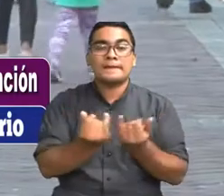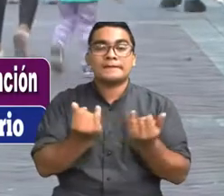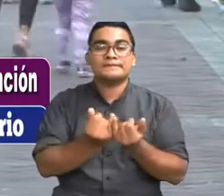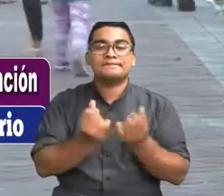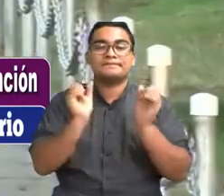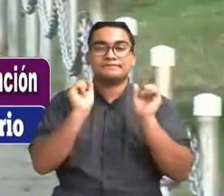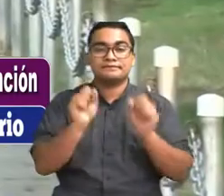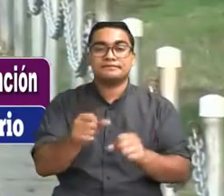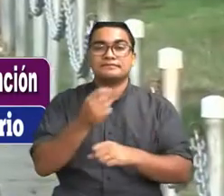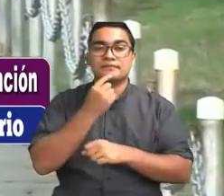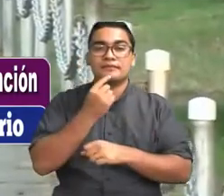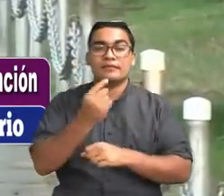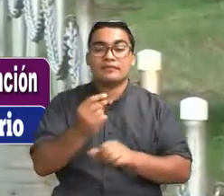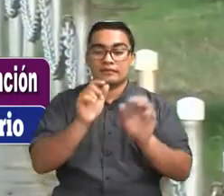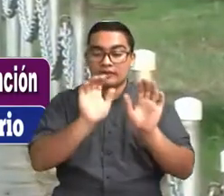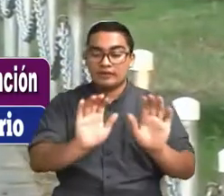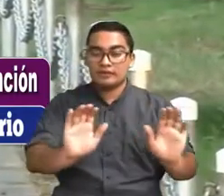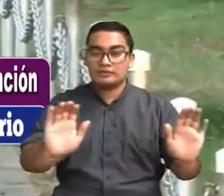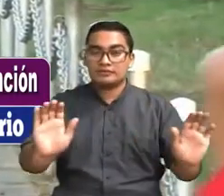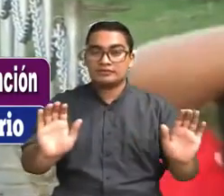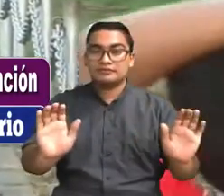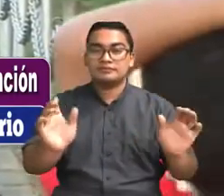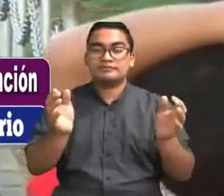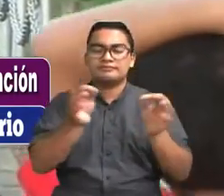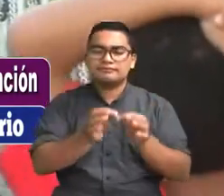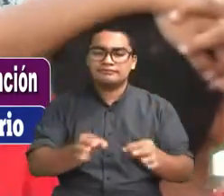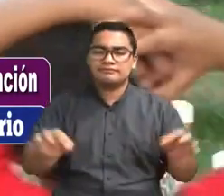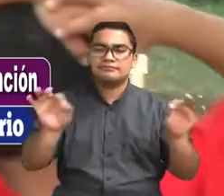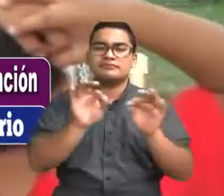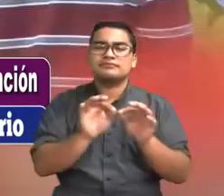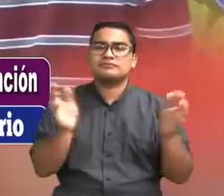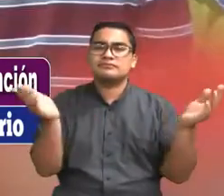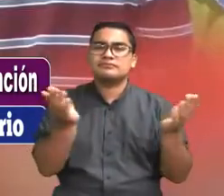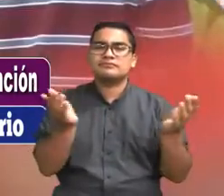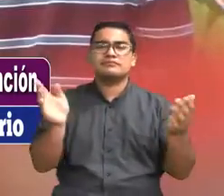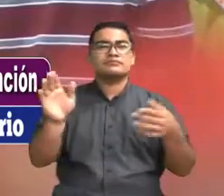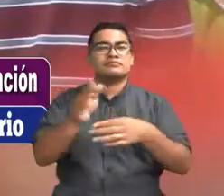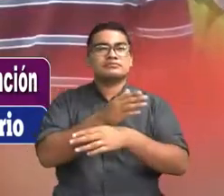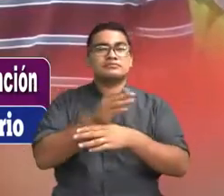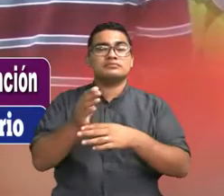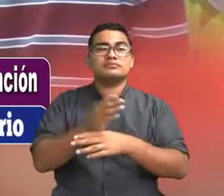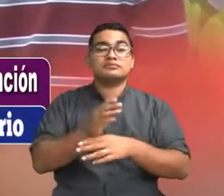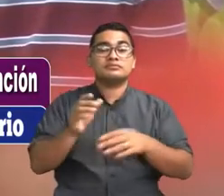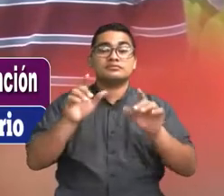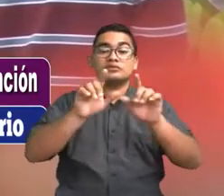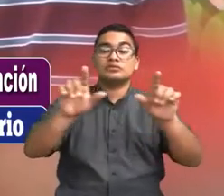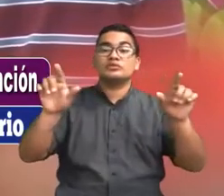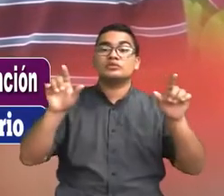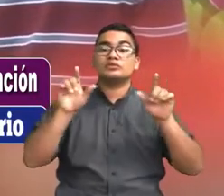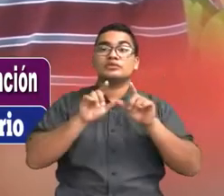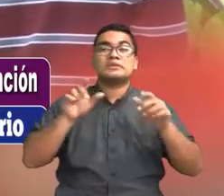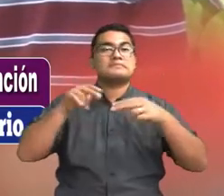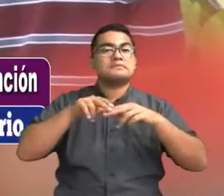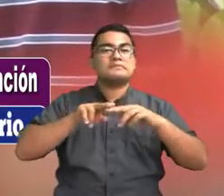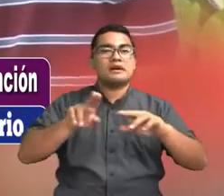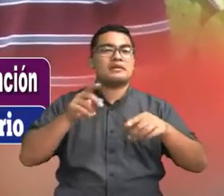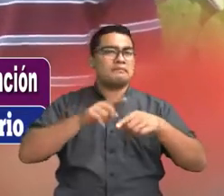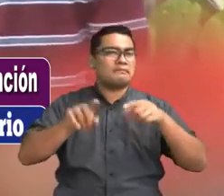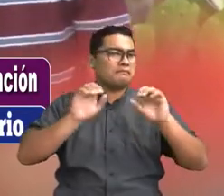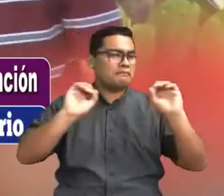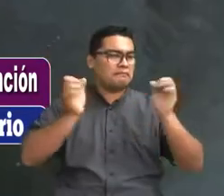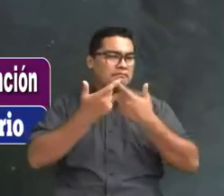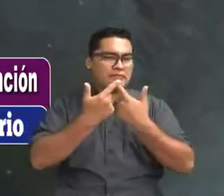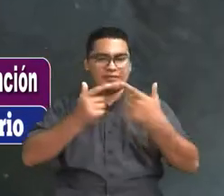prioriza a la niñez. Entender cuán importantes son estos espacios públicos, gratuitos y que se